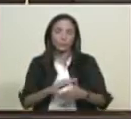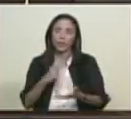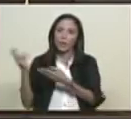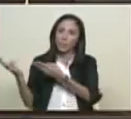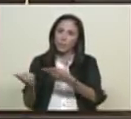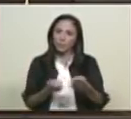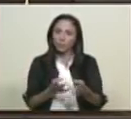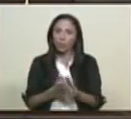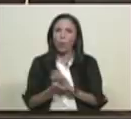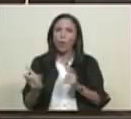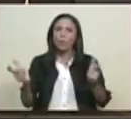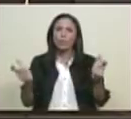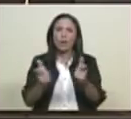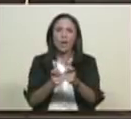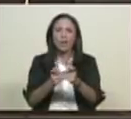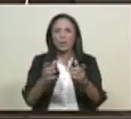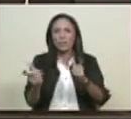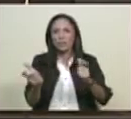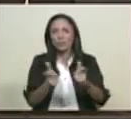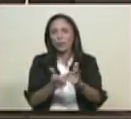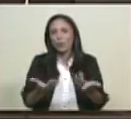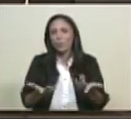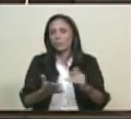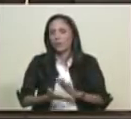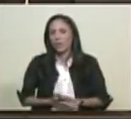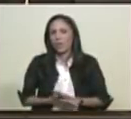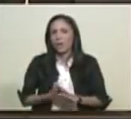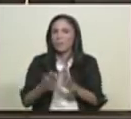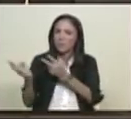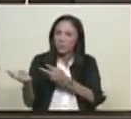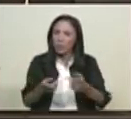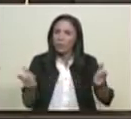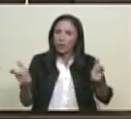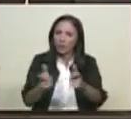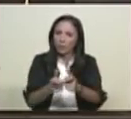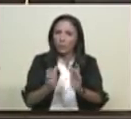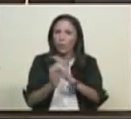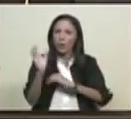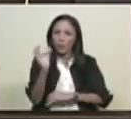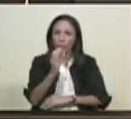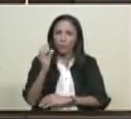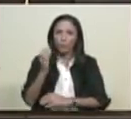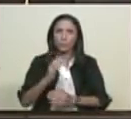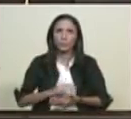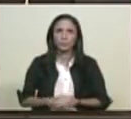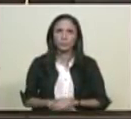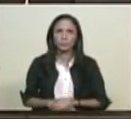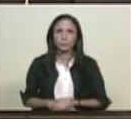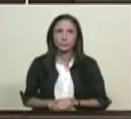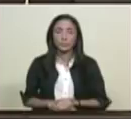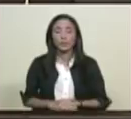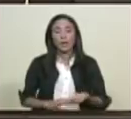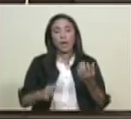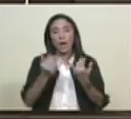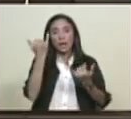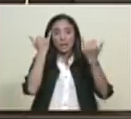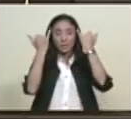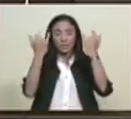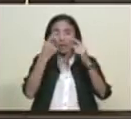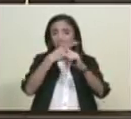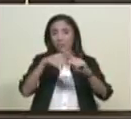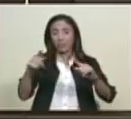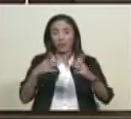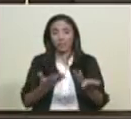invitándome a unas conversaciones sobre unos temas de interés mutuo. Saben ustedes que yo tengo grandes diferencias ideológicas,